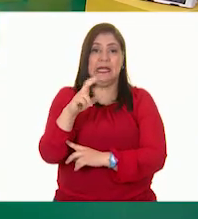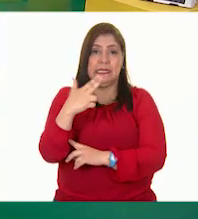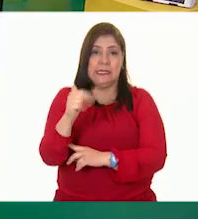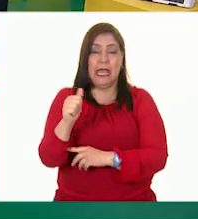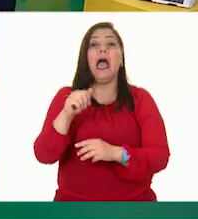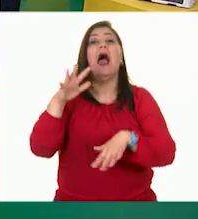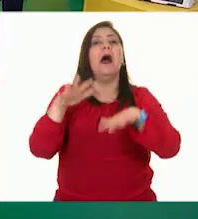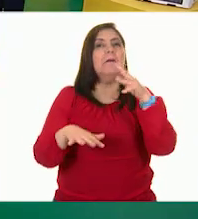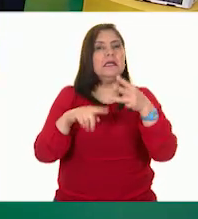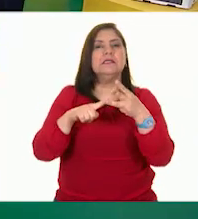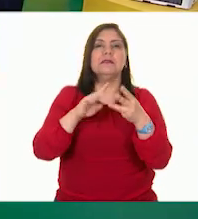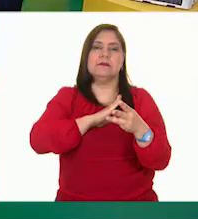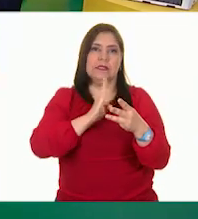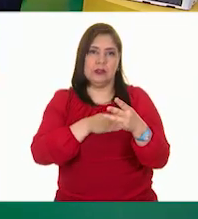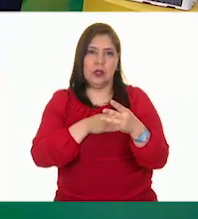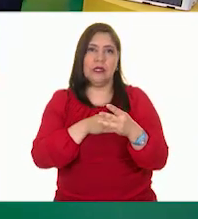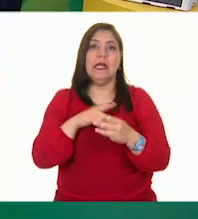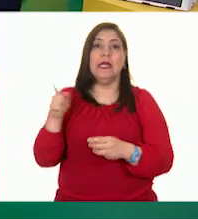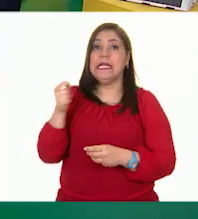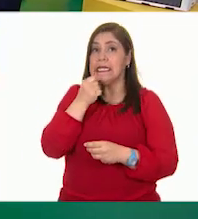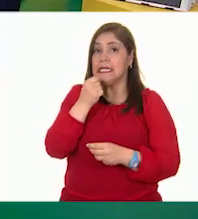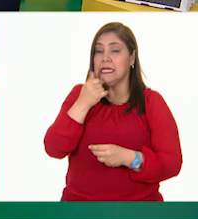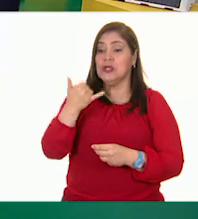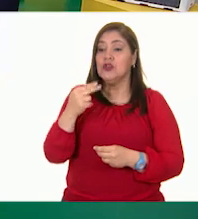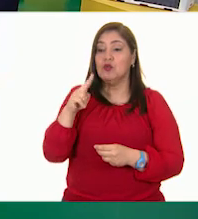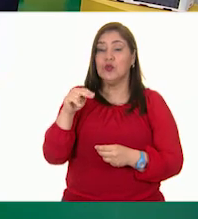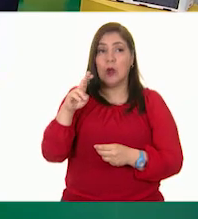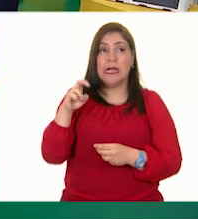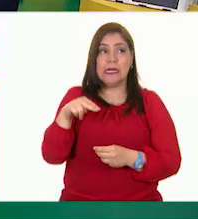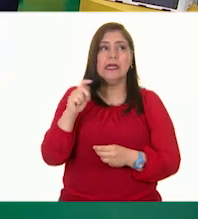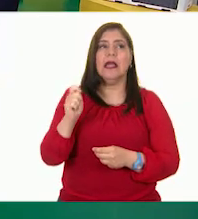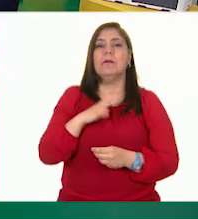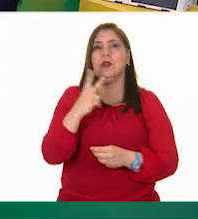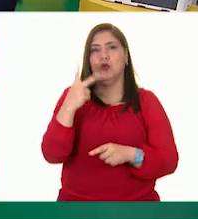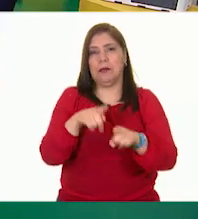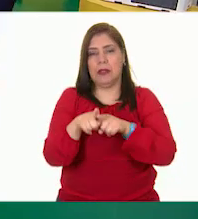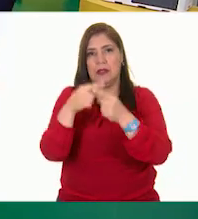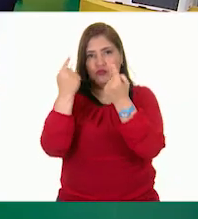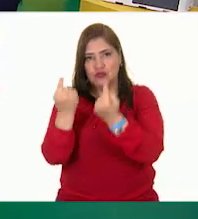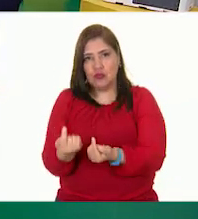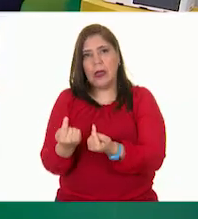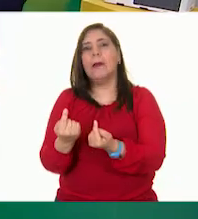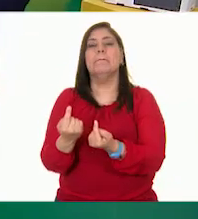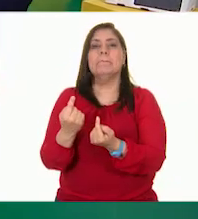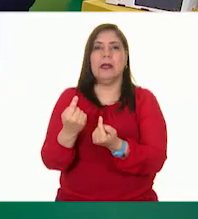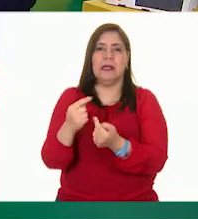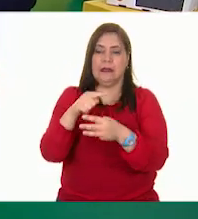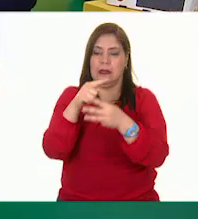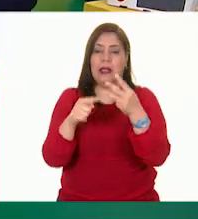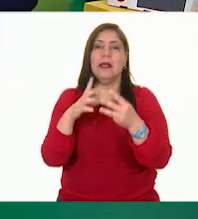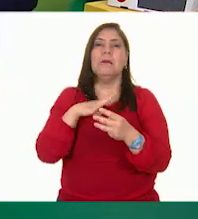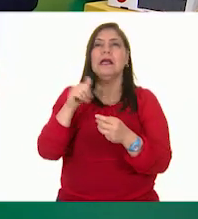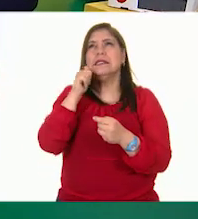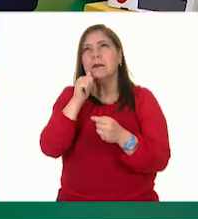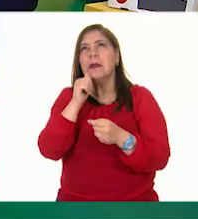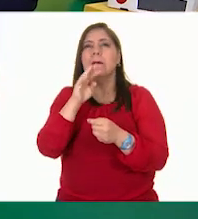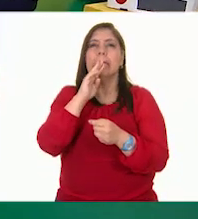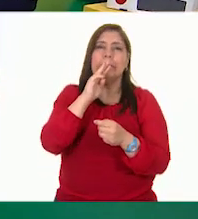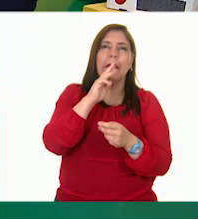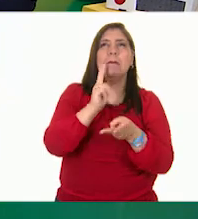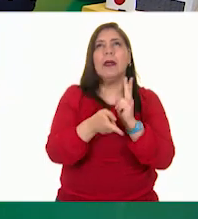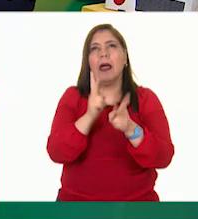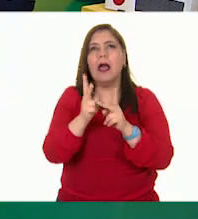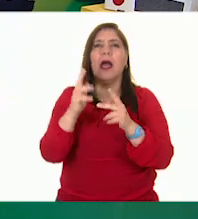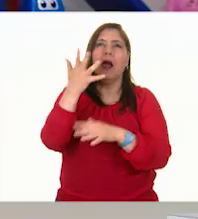español. Yunuen tiene 2 hermanos más pequeños. Su mamá siempre les platica de su pueblo en Michoacán, de los bosques, del